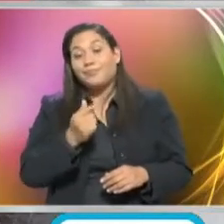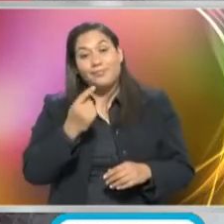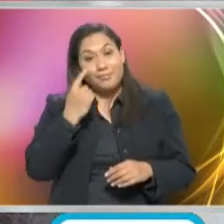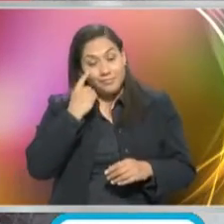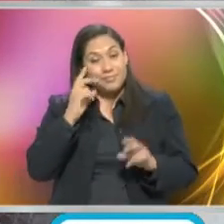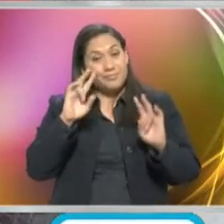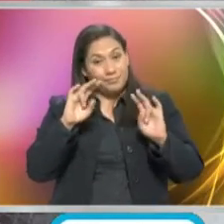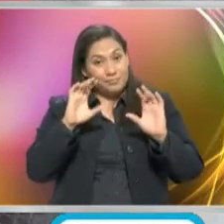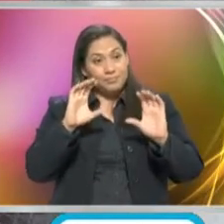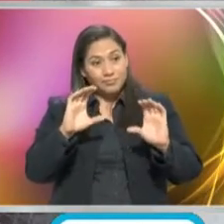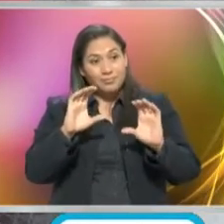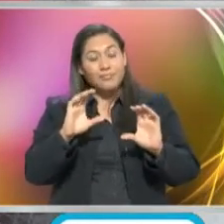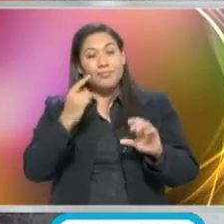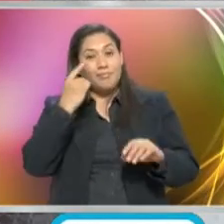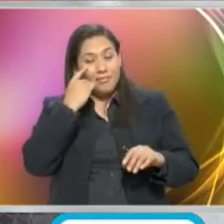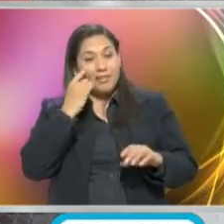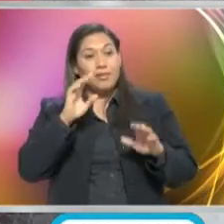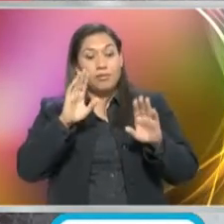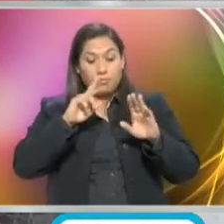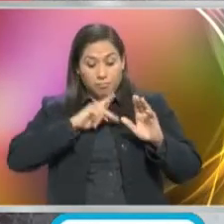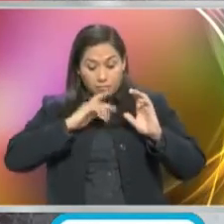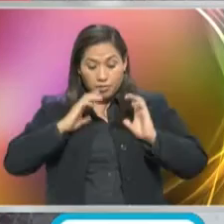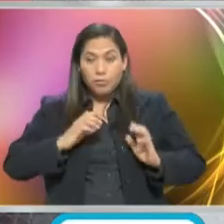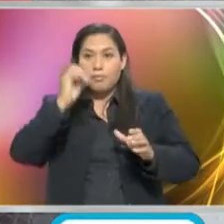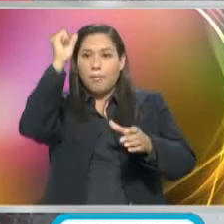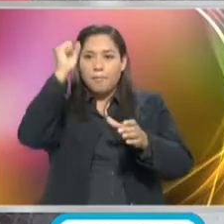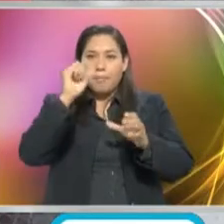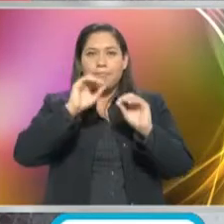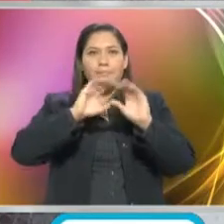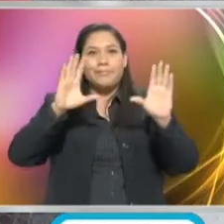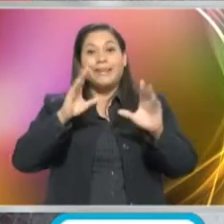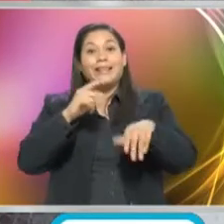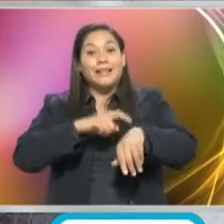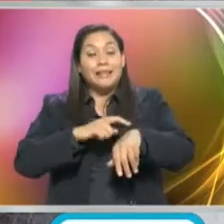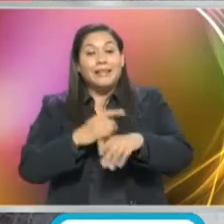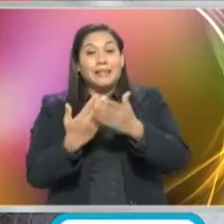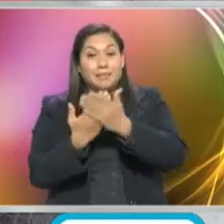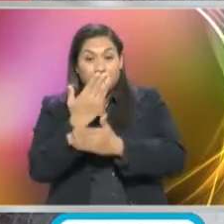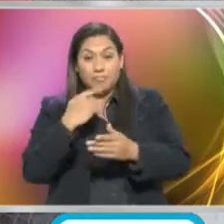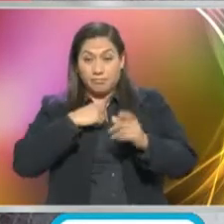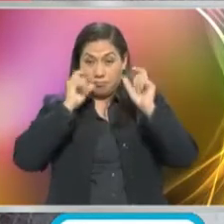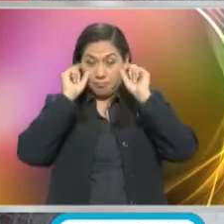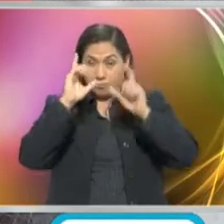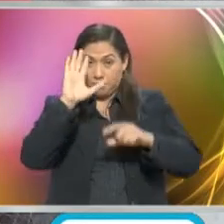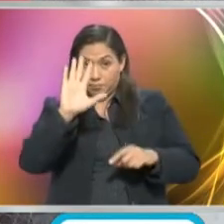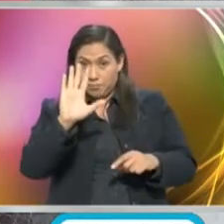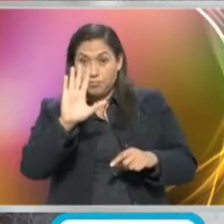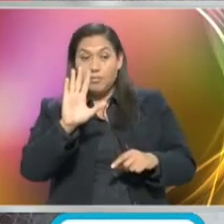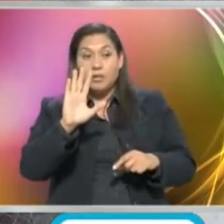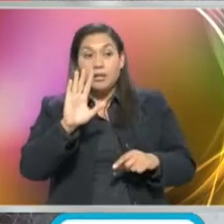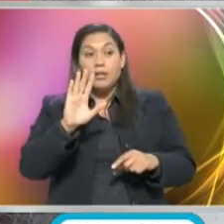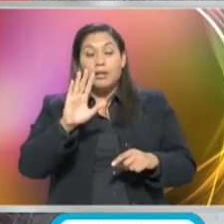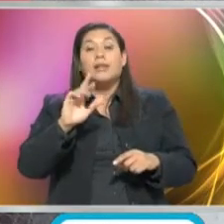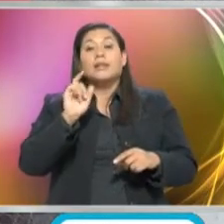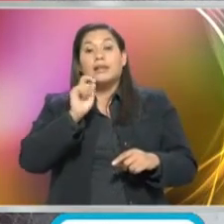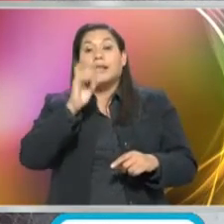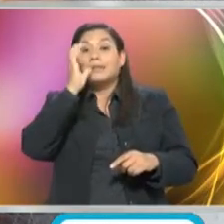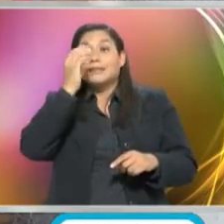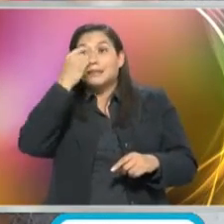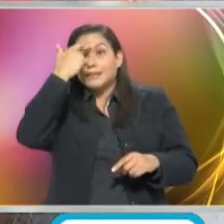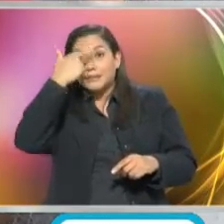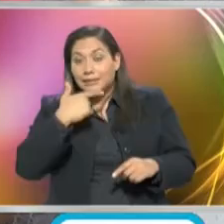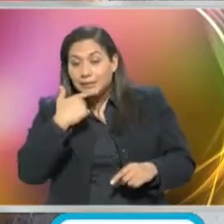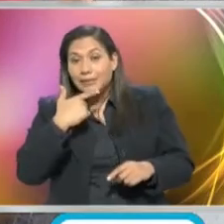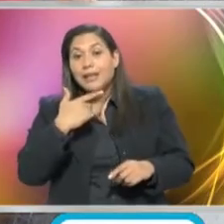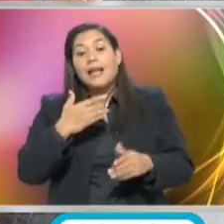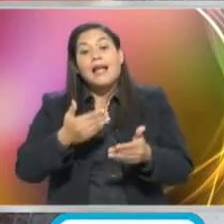con esto, porque fíjense que echar a andar al cuerpo muy temprano, quienes nos levantamos a las 5, nuestro proceso de cenar tiene que